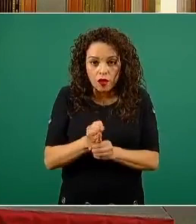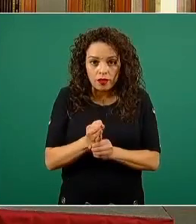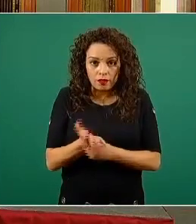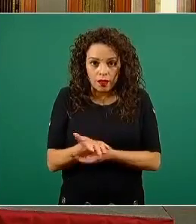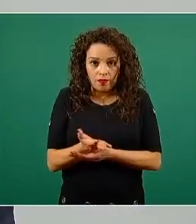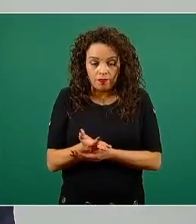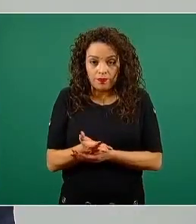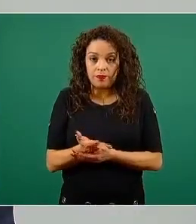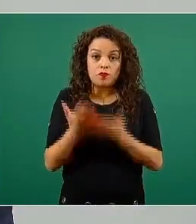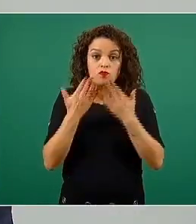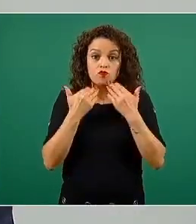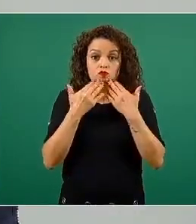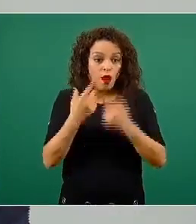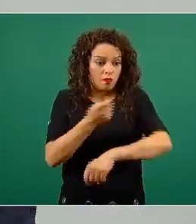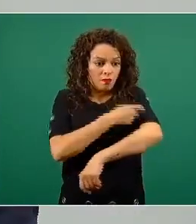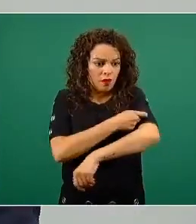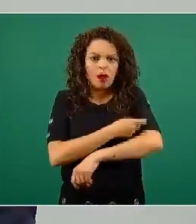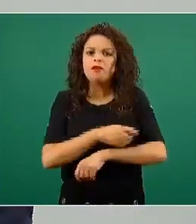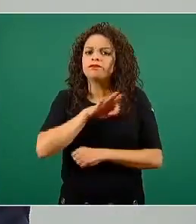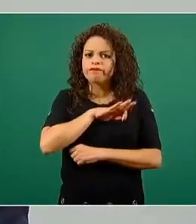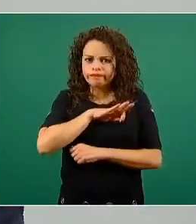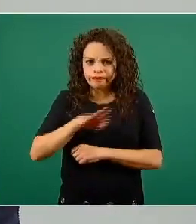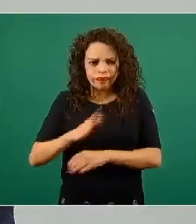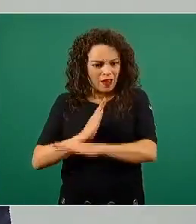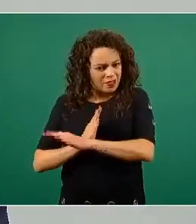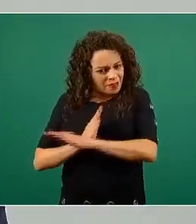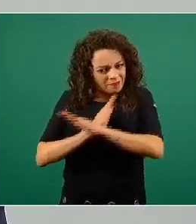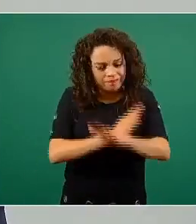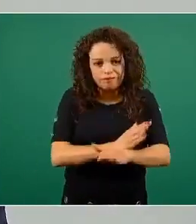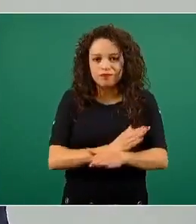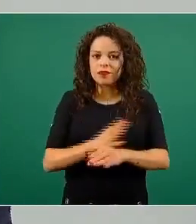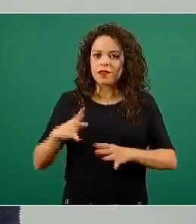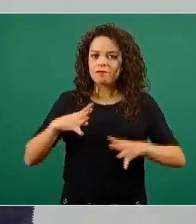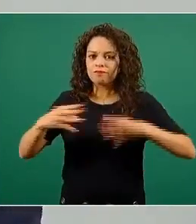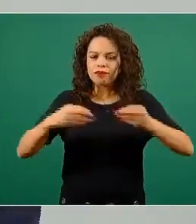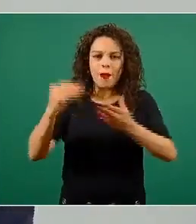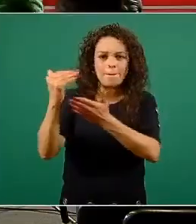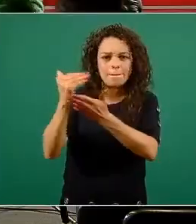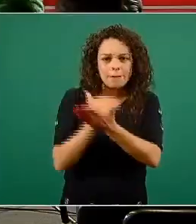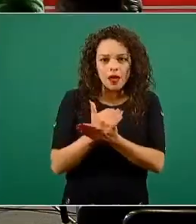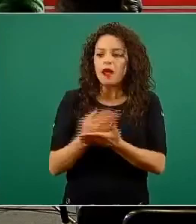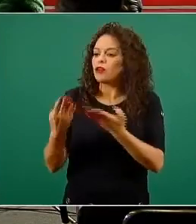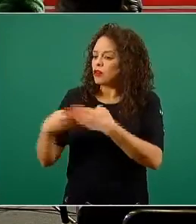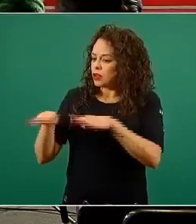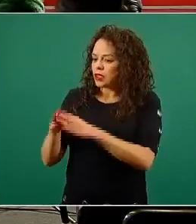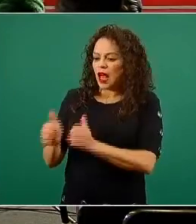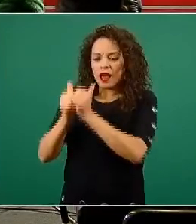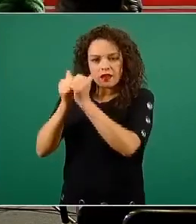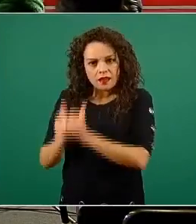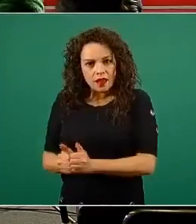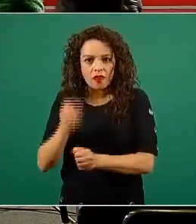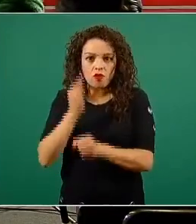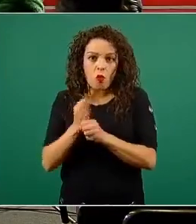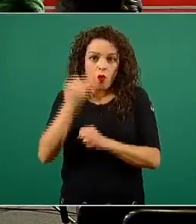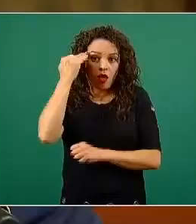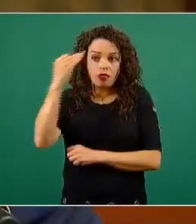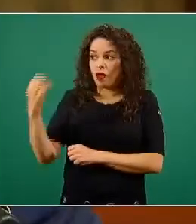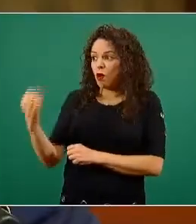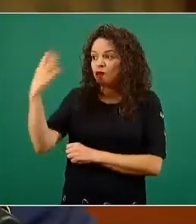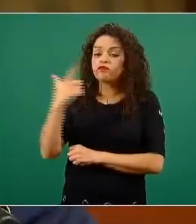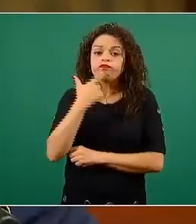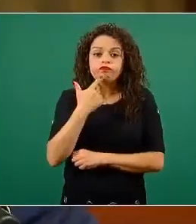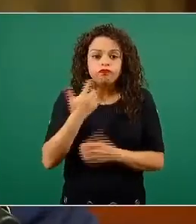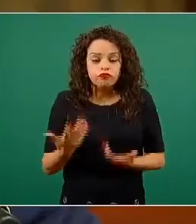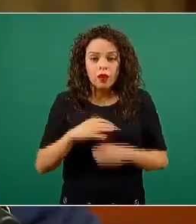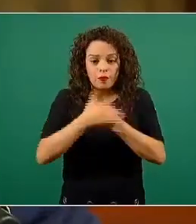podemos romper las cadenas de transmisión, quedándonos en casa cuando hay semáforo rojo, lavándonos las manos frecuentemente,